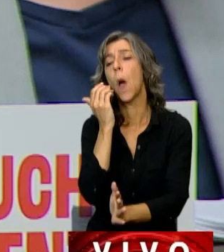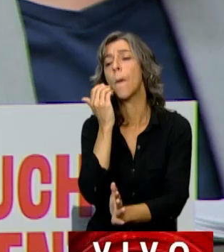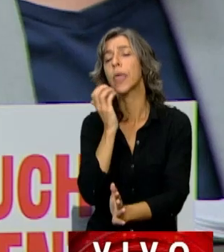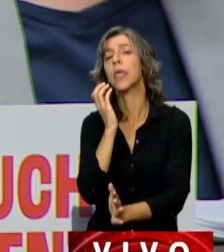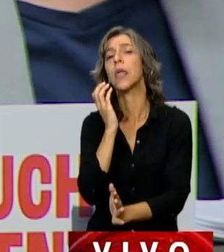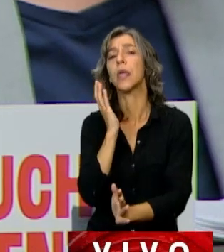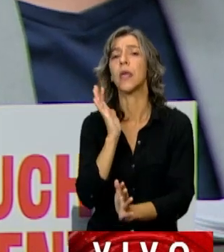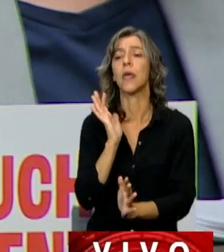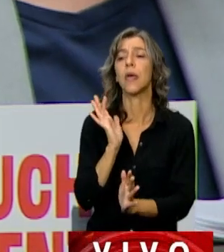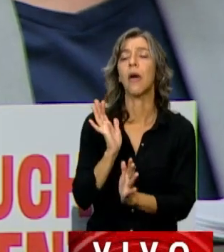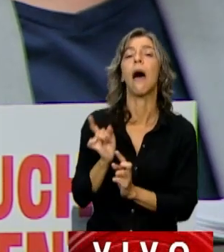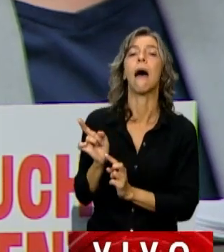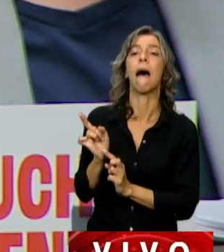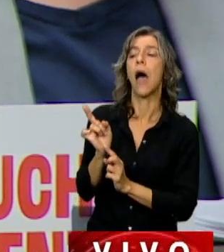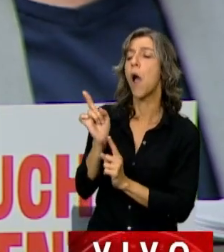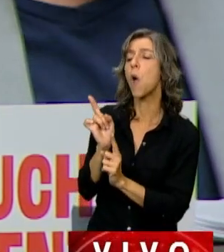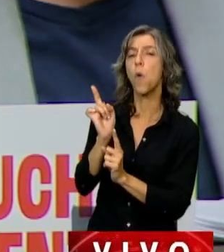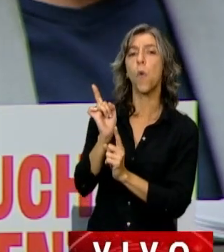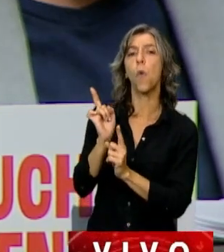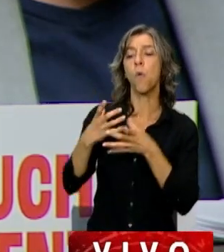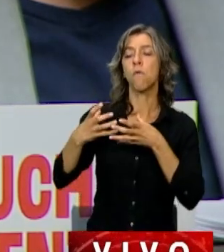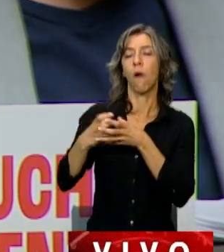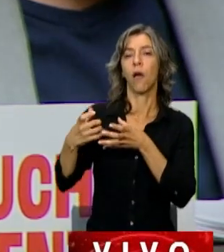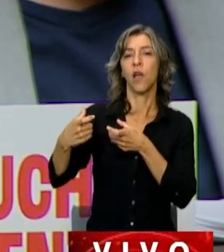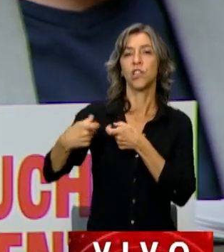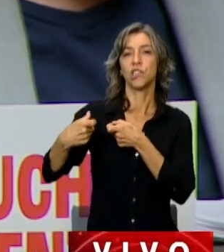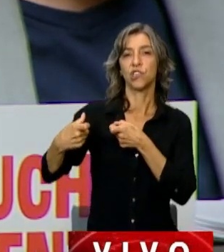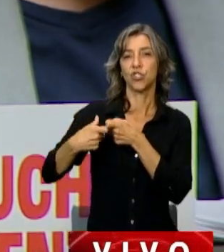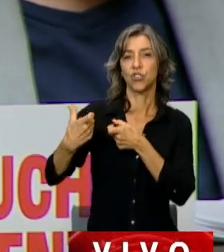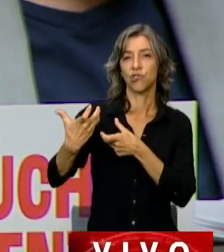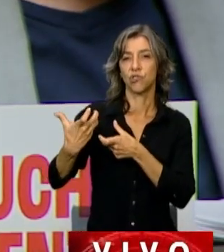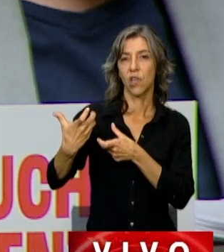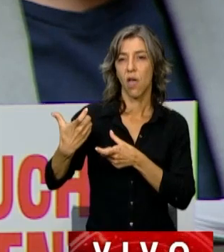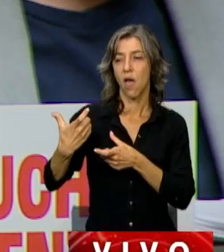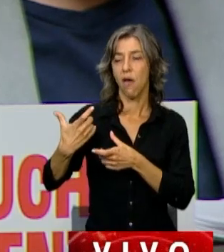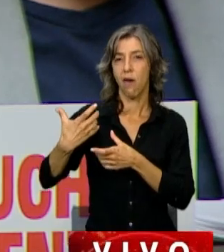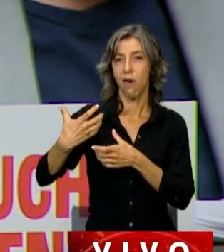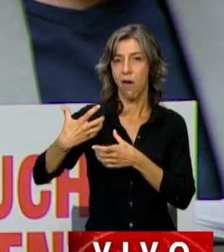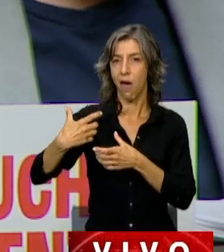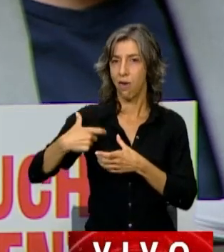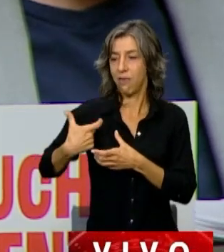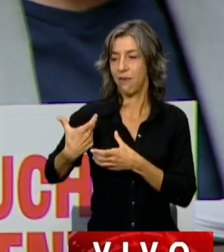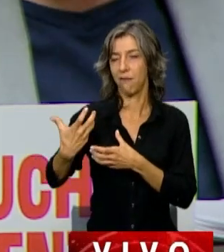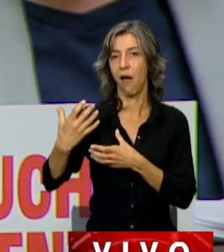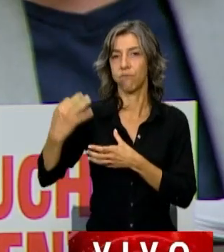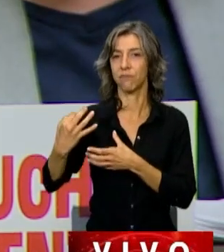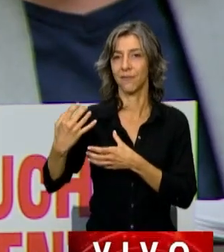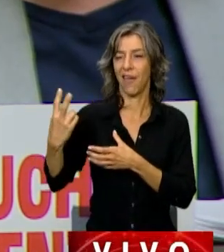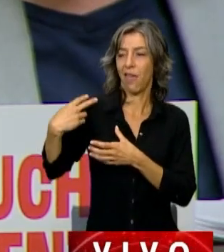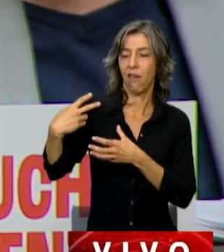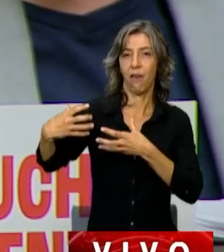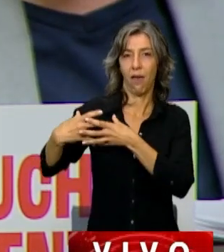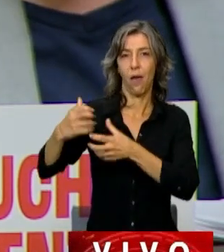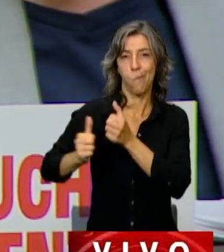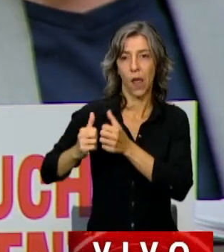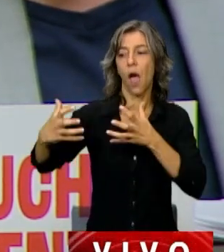sociedades patronales empresarias, que son las que realmente tienen ganancia. Es claro que además,